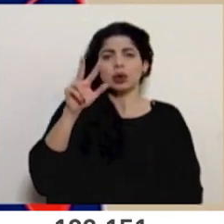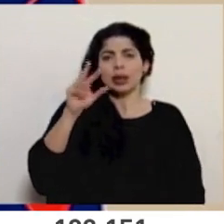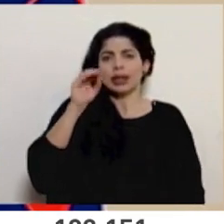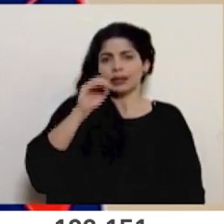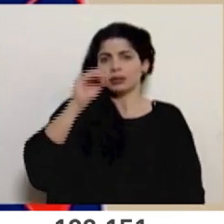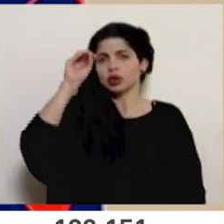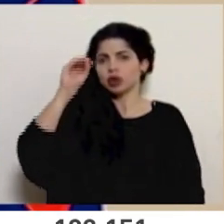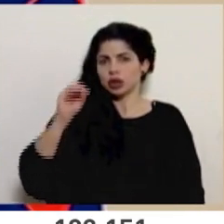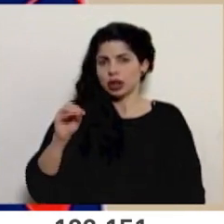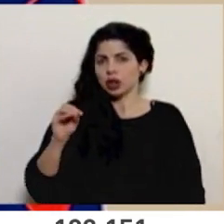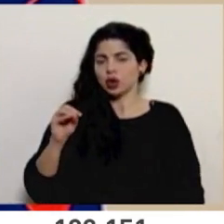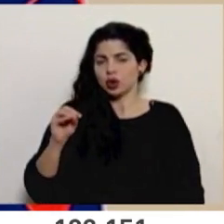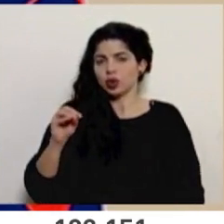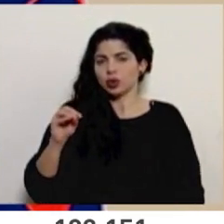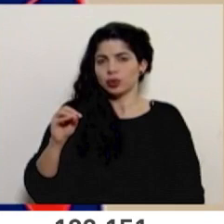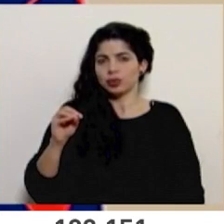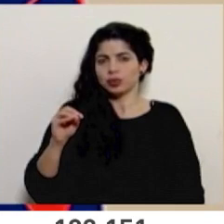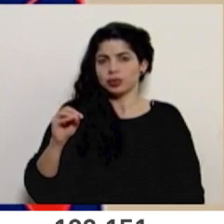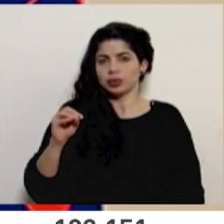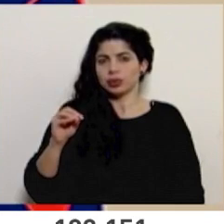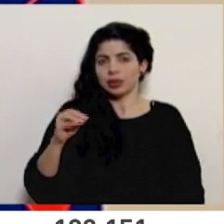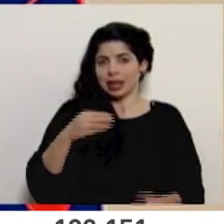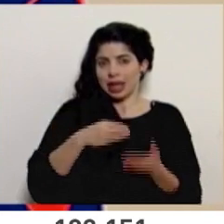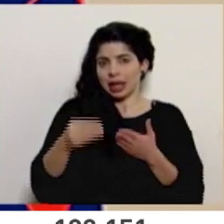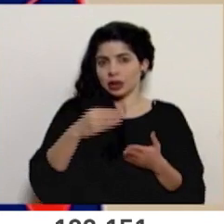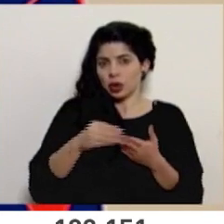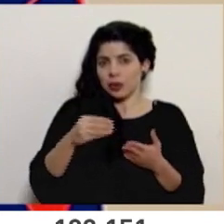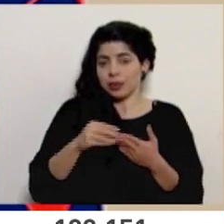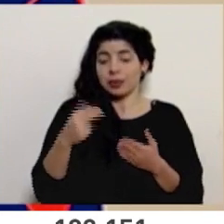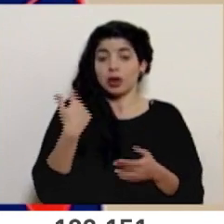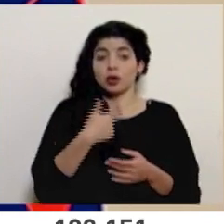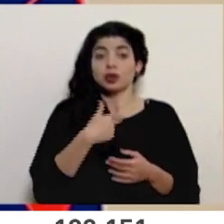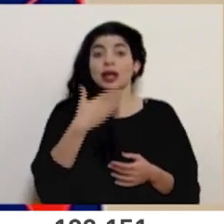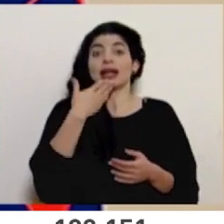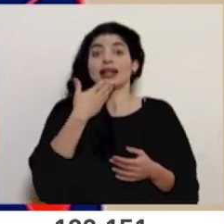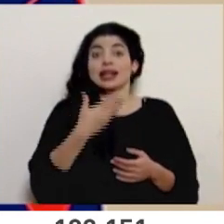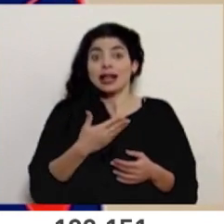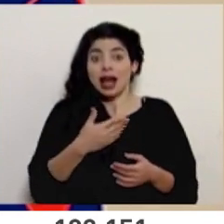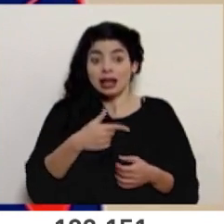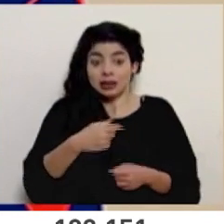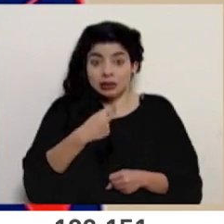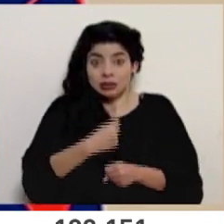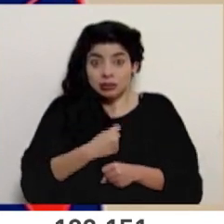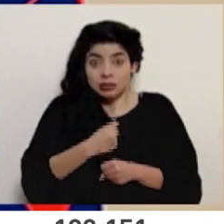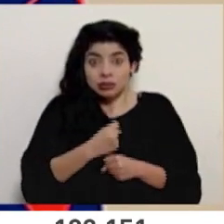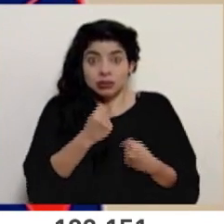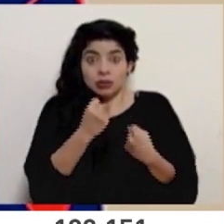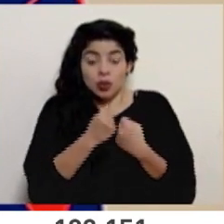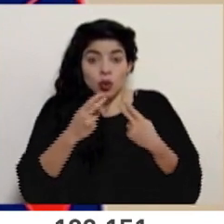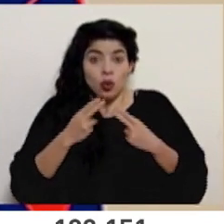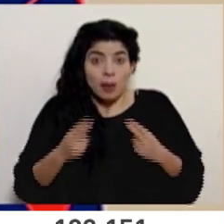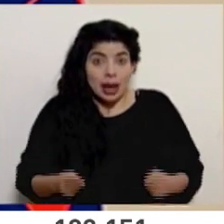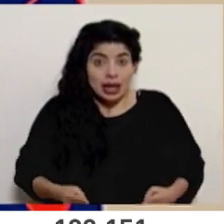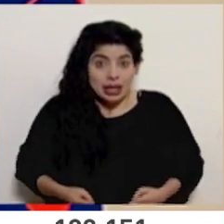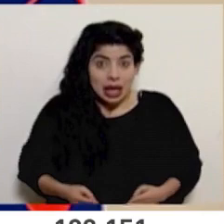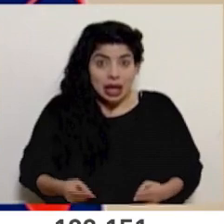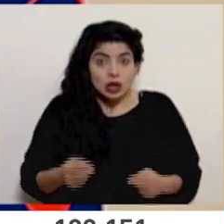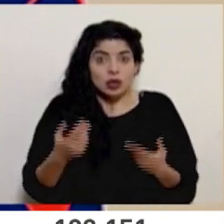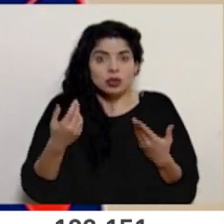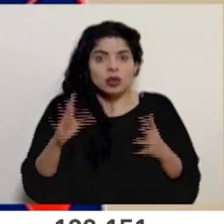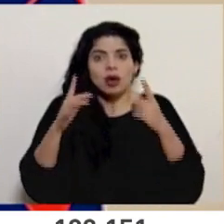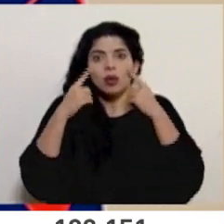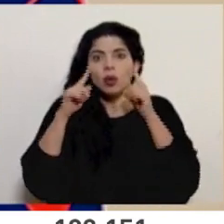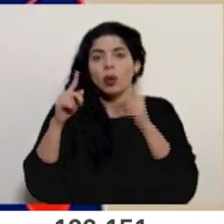3.3% aproximadamente de lo que compramos. Nosotros, gracias a este operativo humanitario que desarrollamos, contamos con